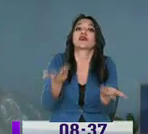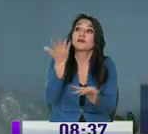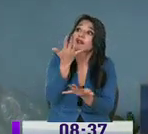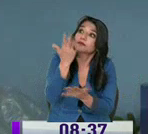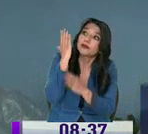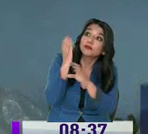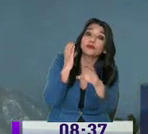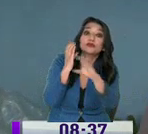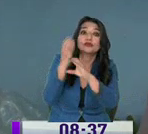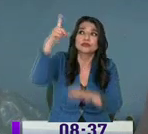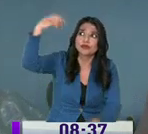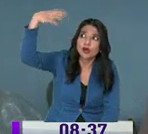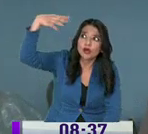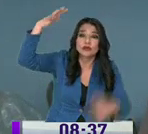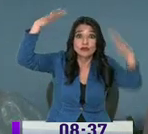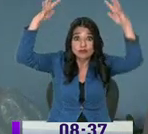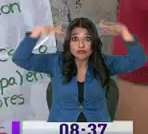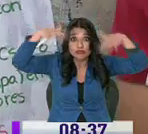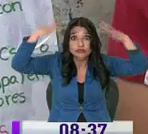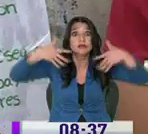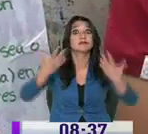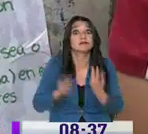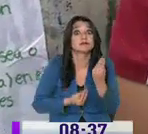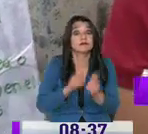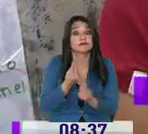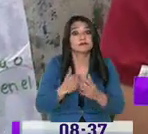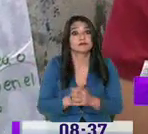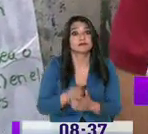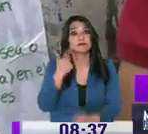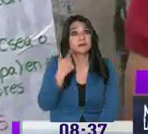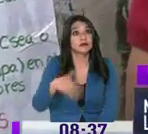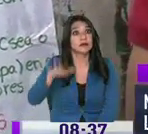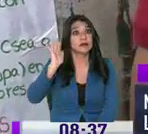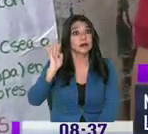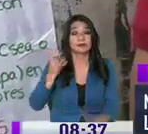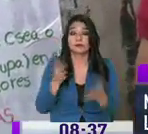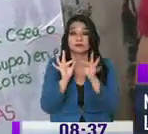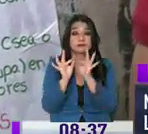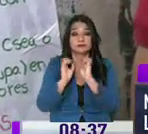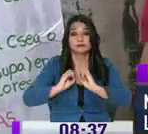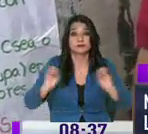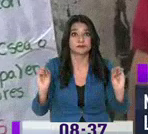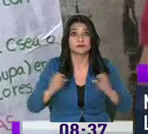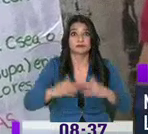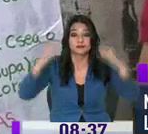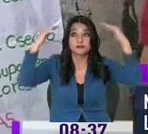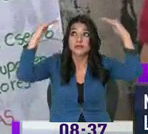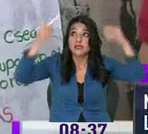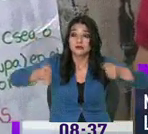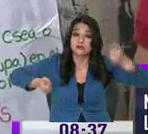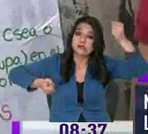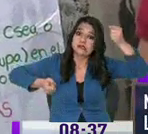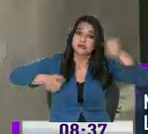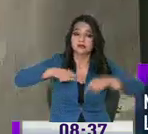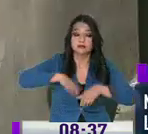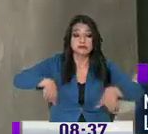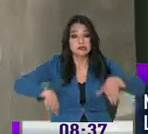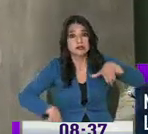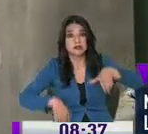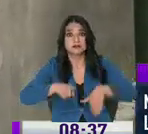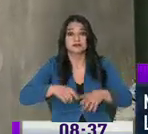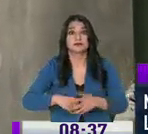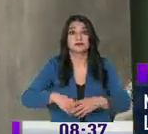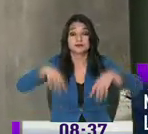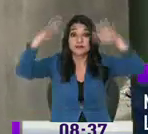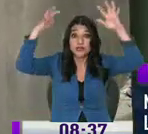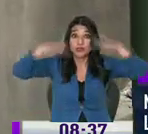llueve? A mojarse todo. Tiene bastante tiempo, tiene esto acá. Sin el techo, sin nada. No mojamos. Cuando llueve la